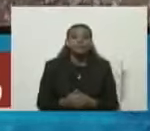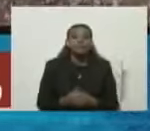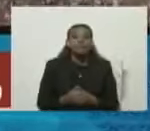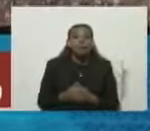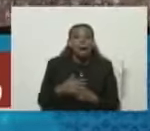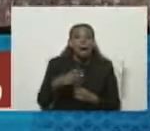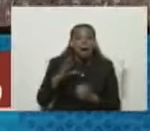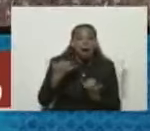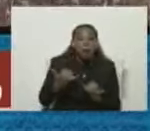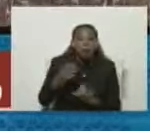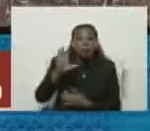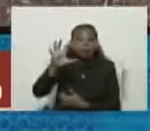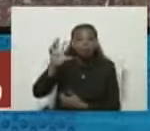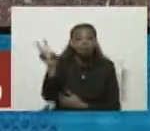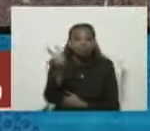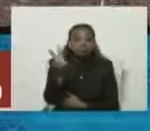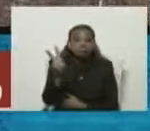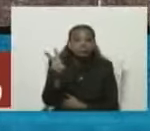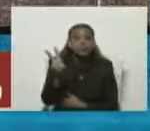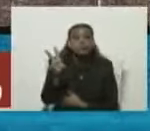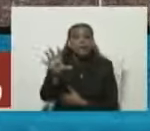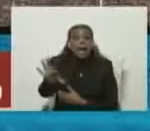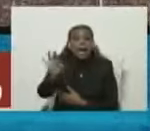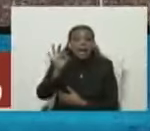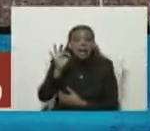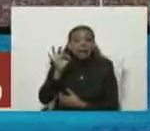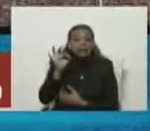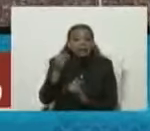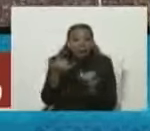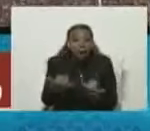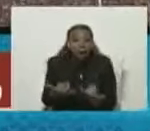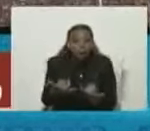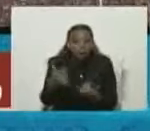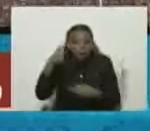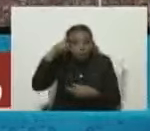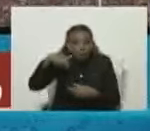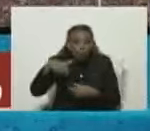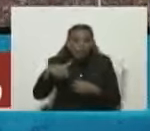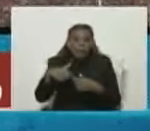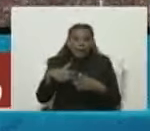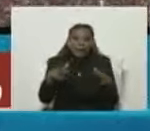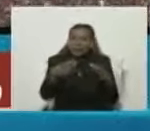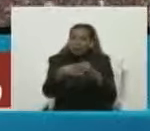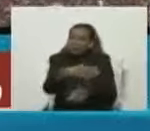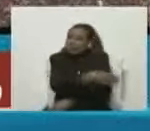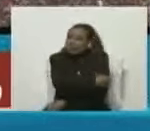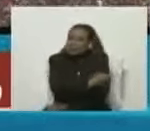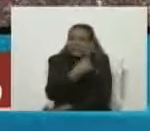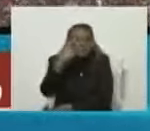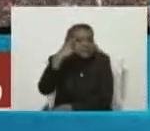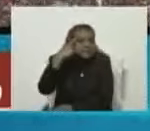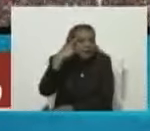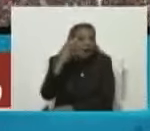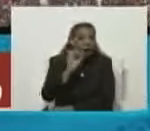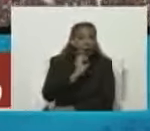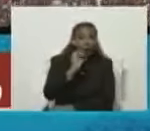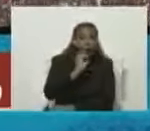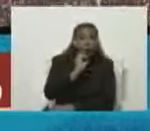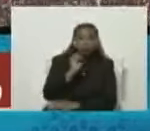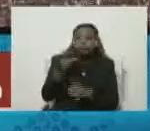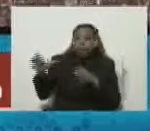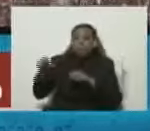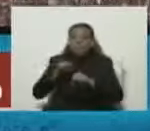Venezuela tiene que elegir entre la extrema derecha o